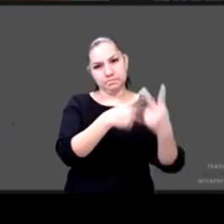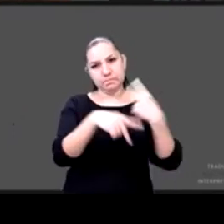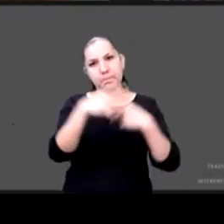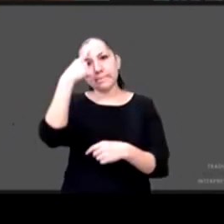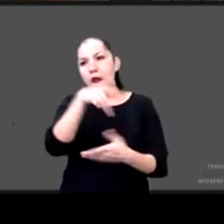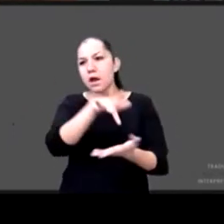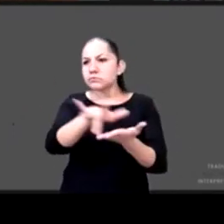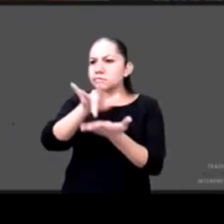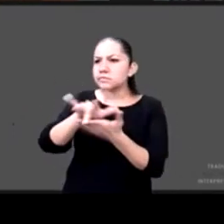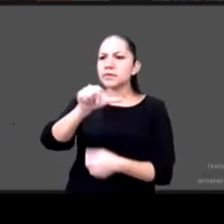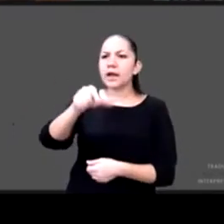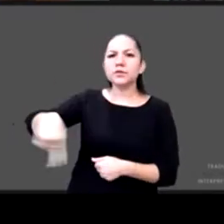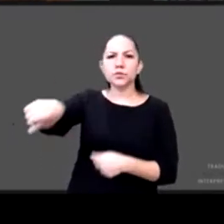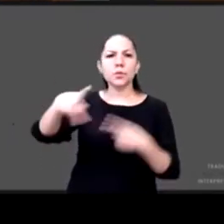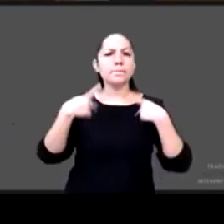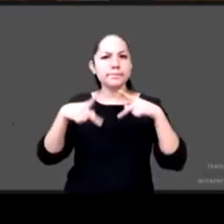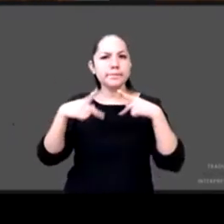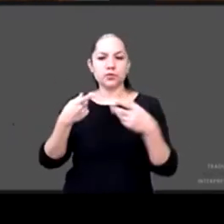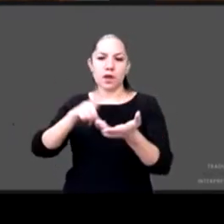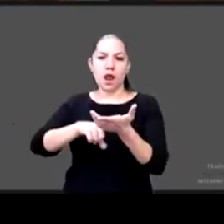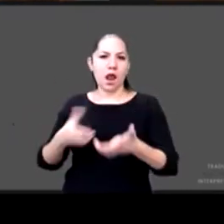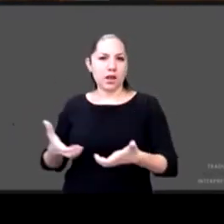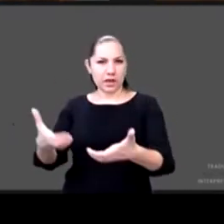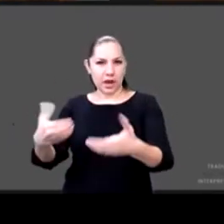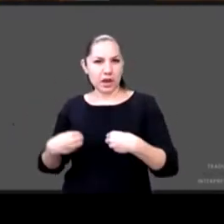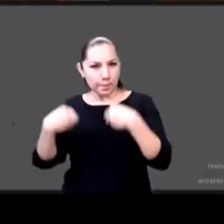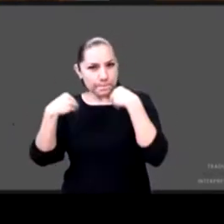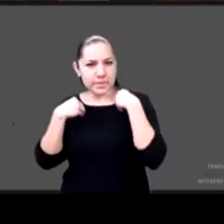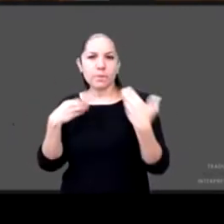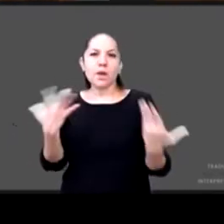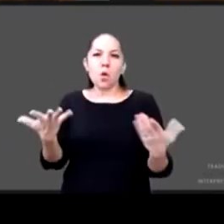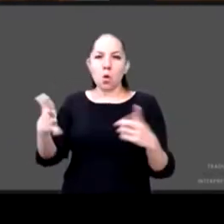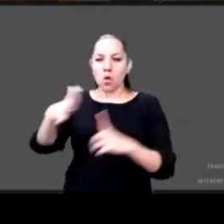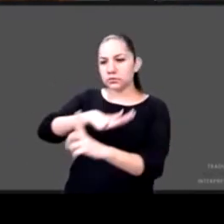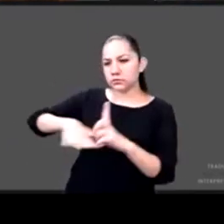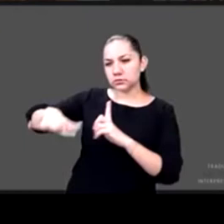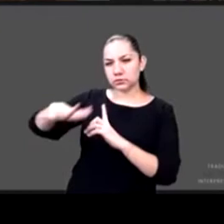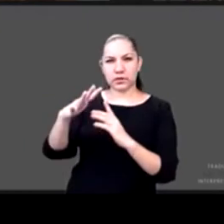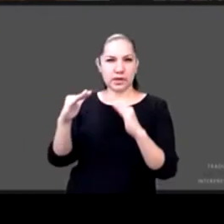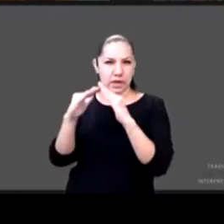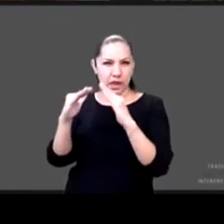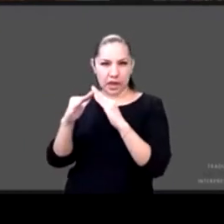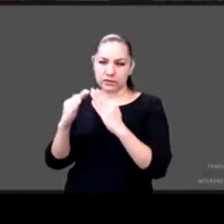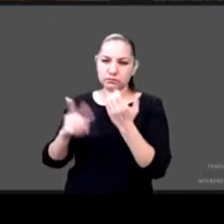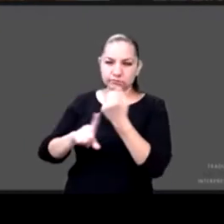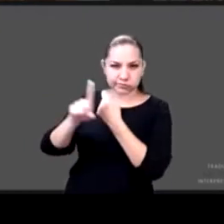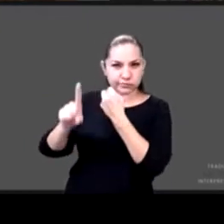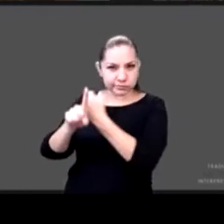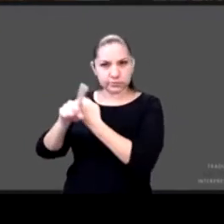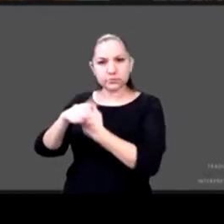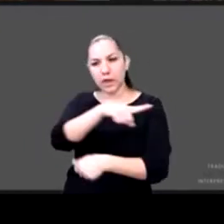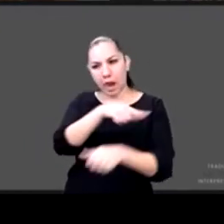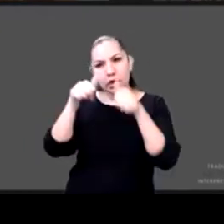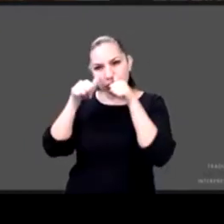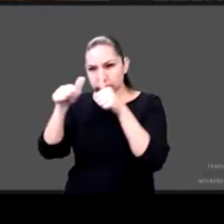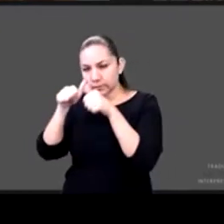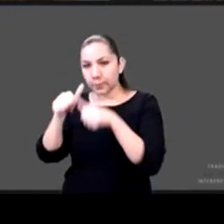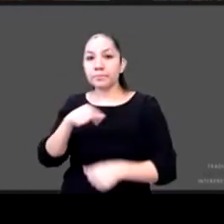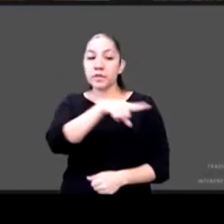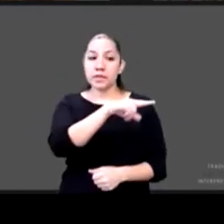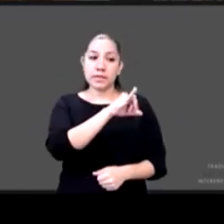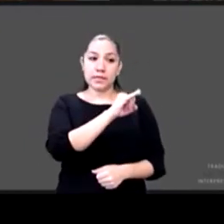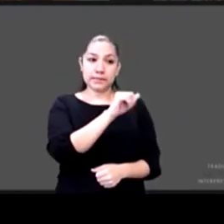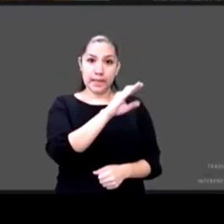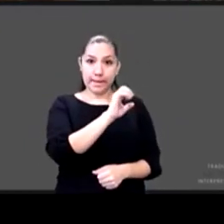familias que viven en entornos vulnerables y con problemas de violencia. Isabel cuenta con una experiencia profesional de